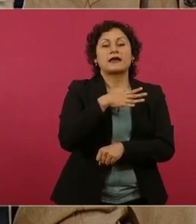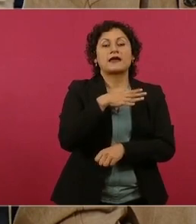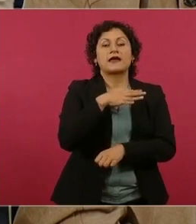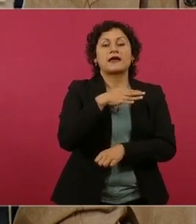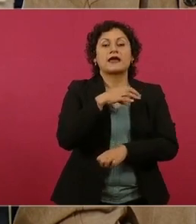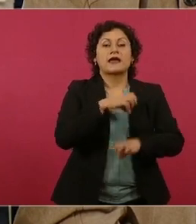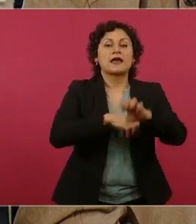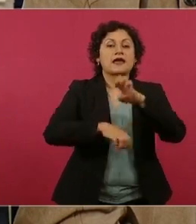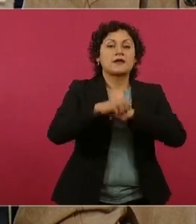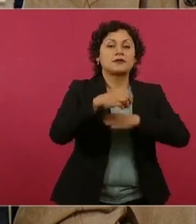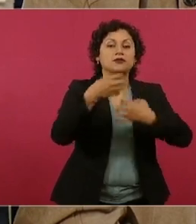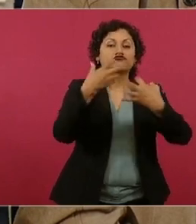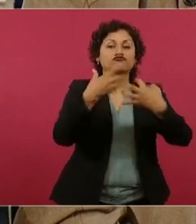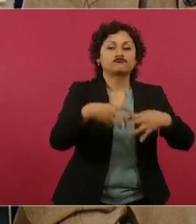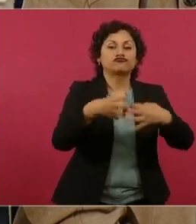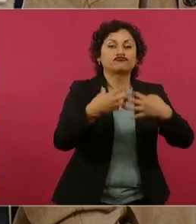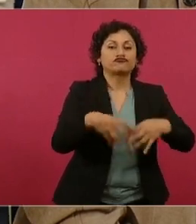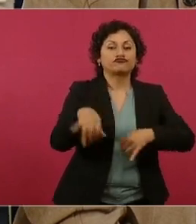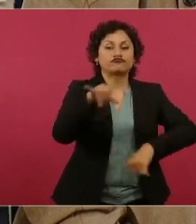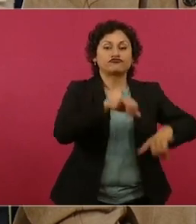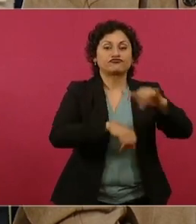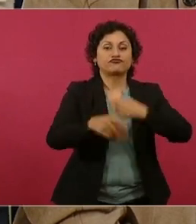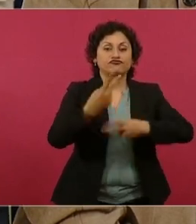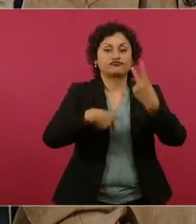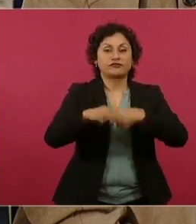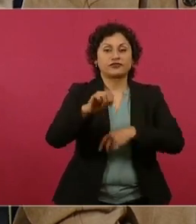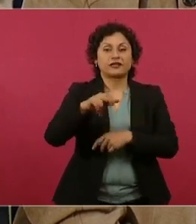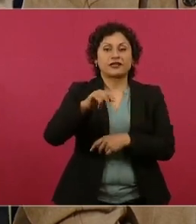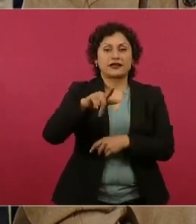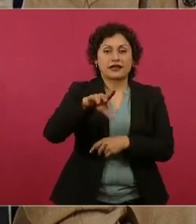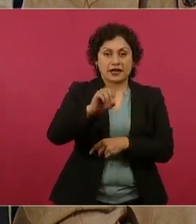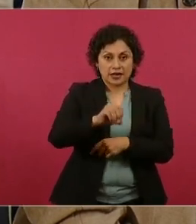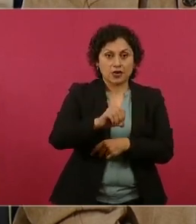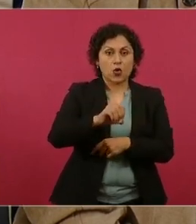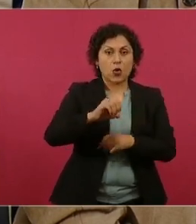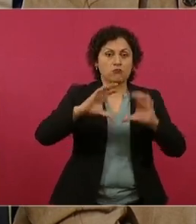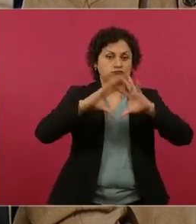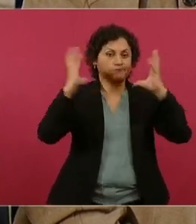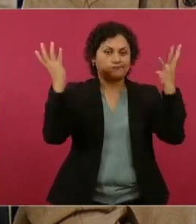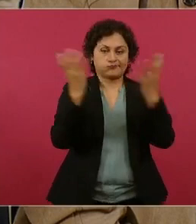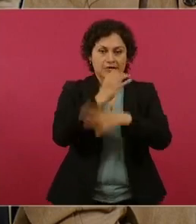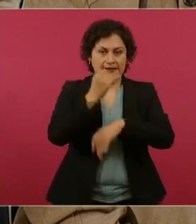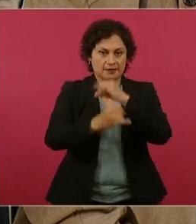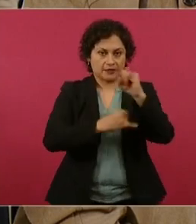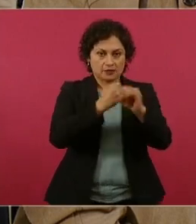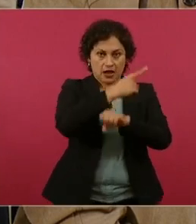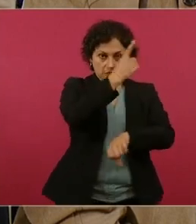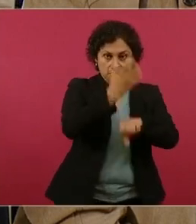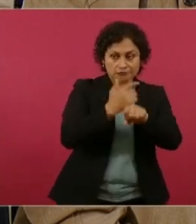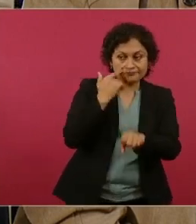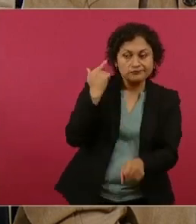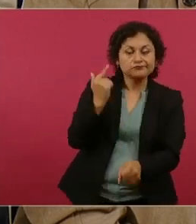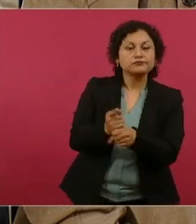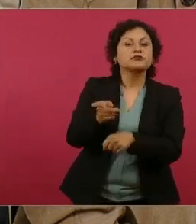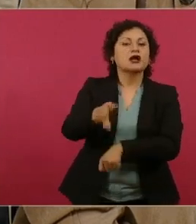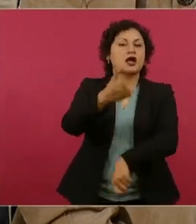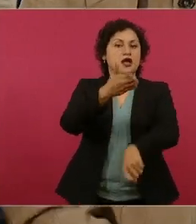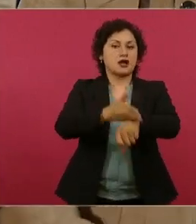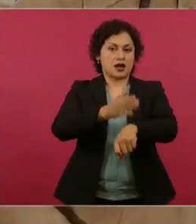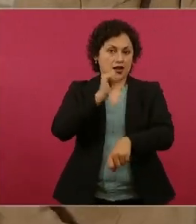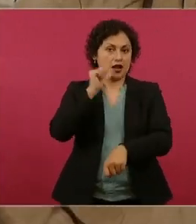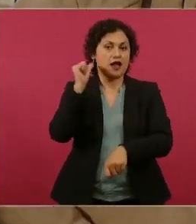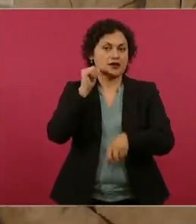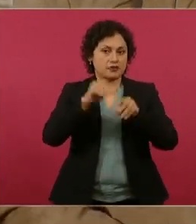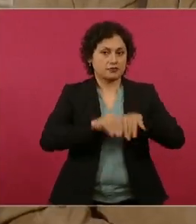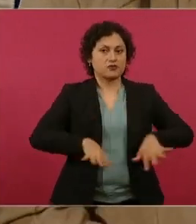producir fentanilo. Entonces, si ustedes estaban enterados sobre esto, que ayer lo publicó el Departamento de Estado,